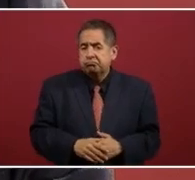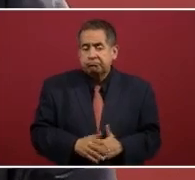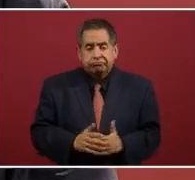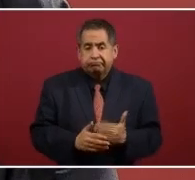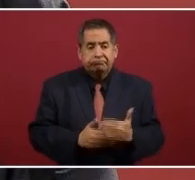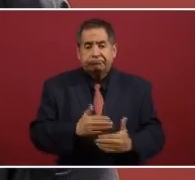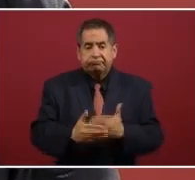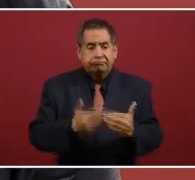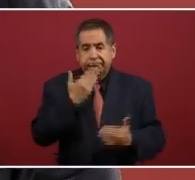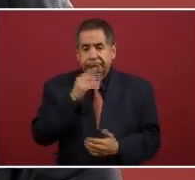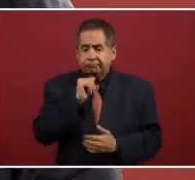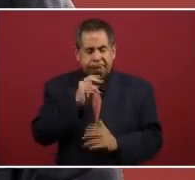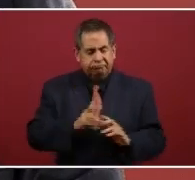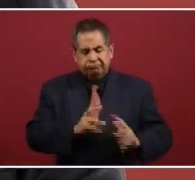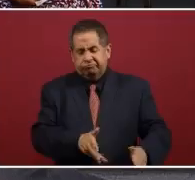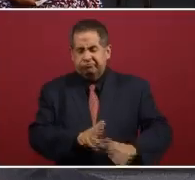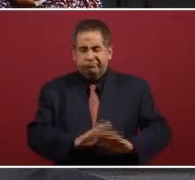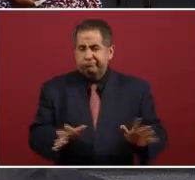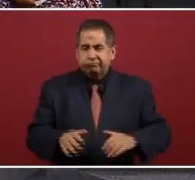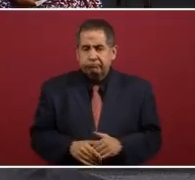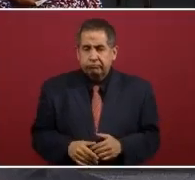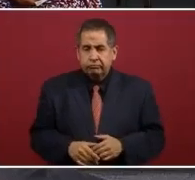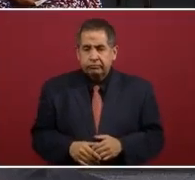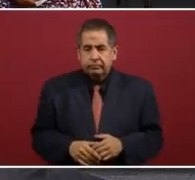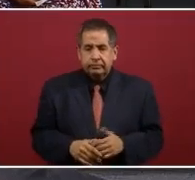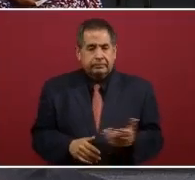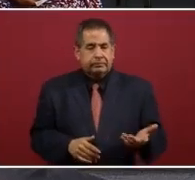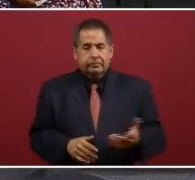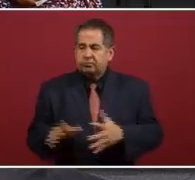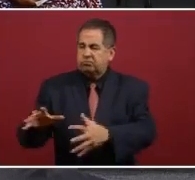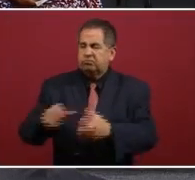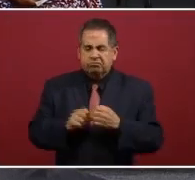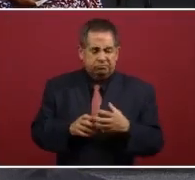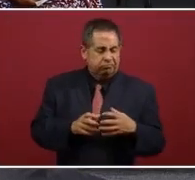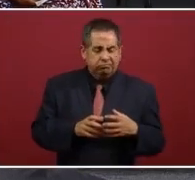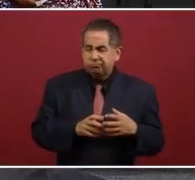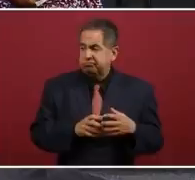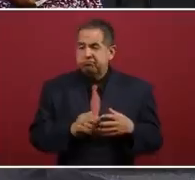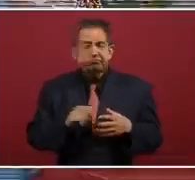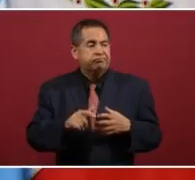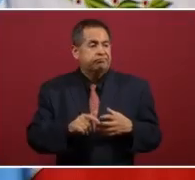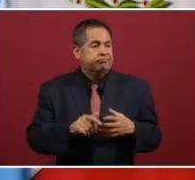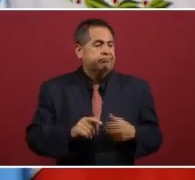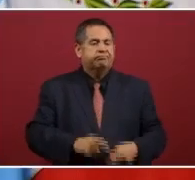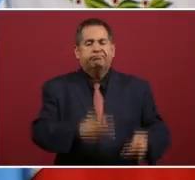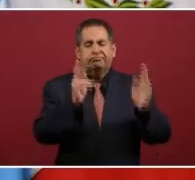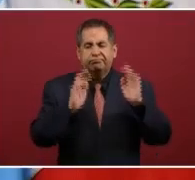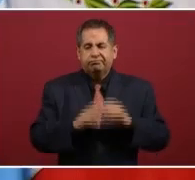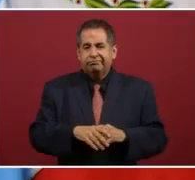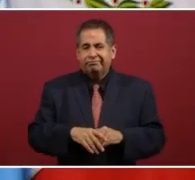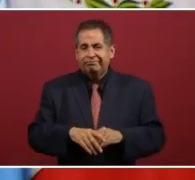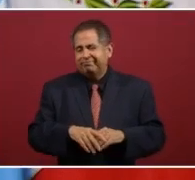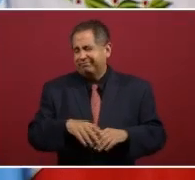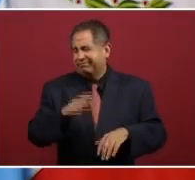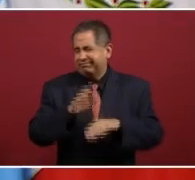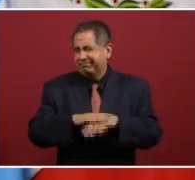Esta planta en cuestión la vendieron, la arremataron